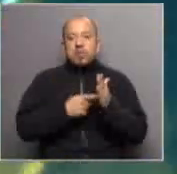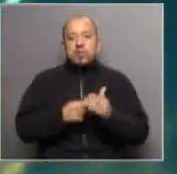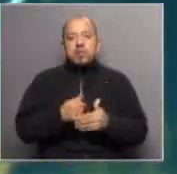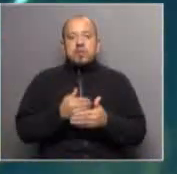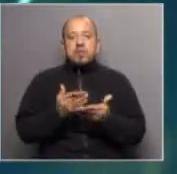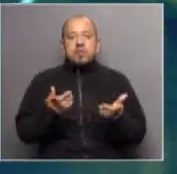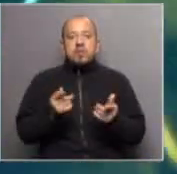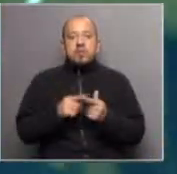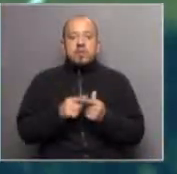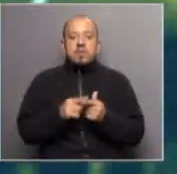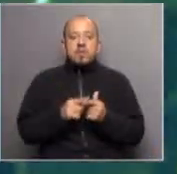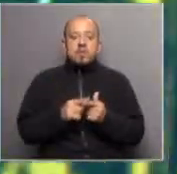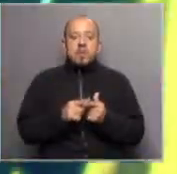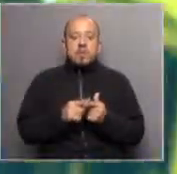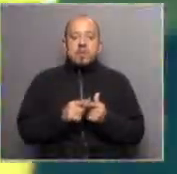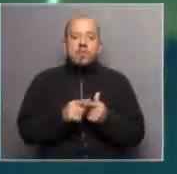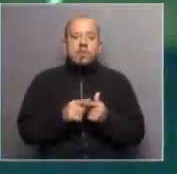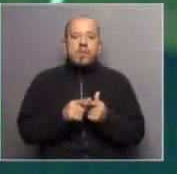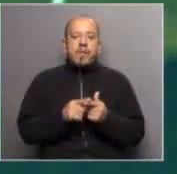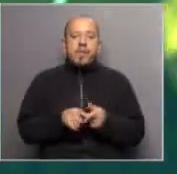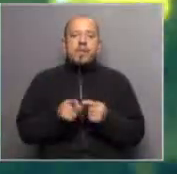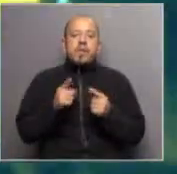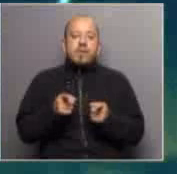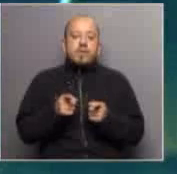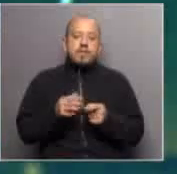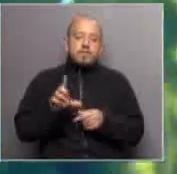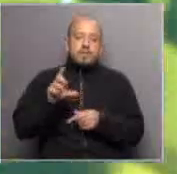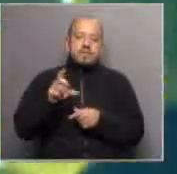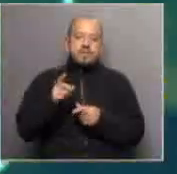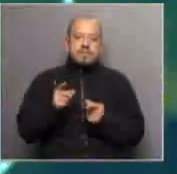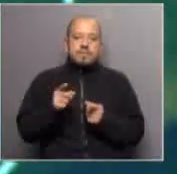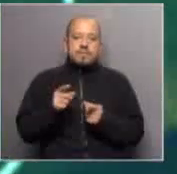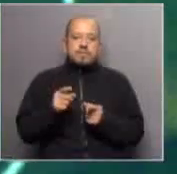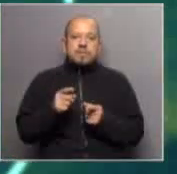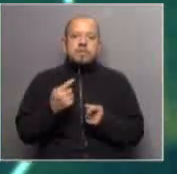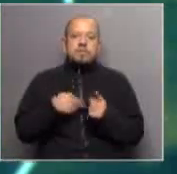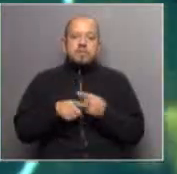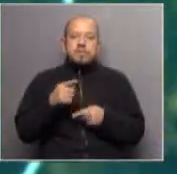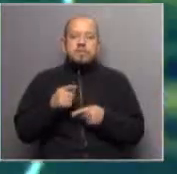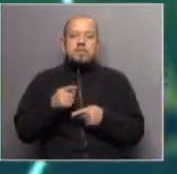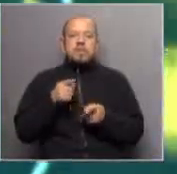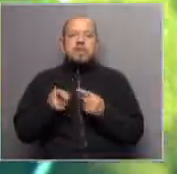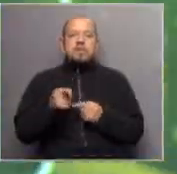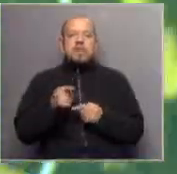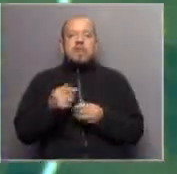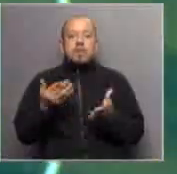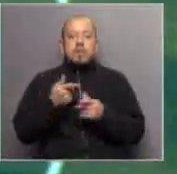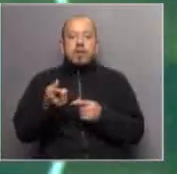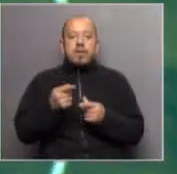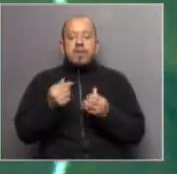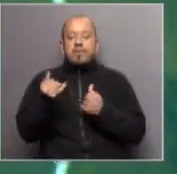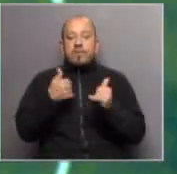la función número 100. Y bueno, y ahí obviamente tenía que venir a Montevideo. Entonces en esta primera parte del